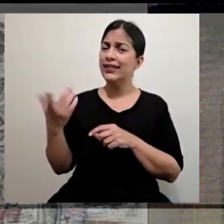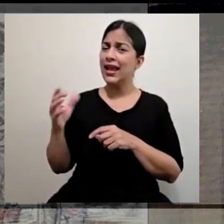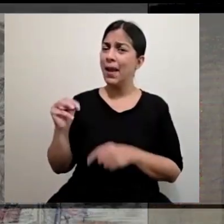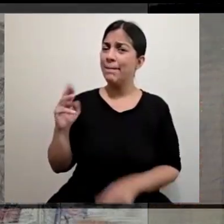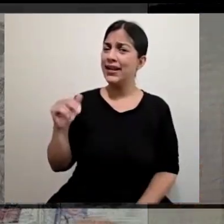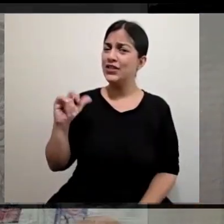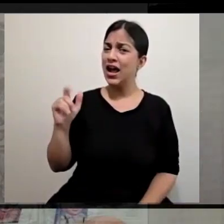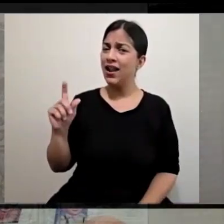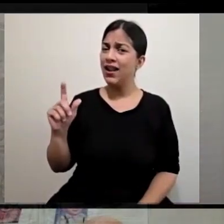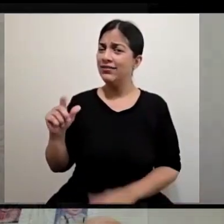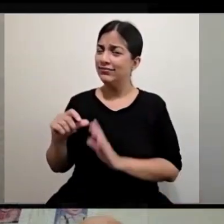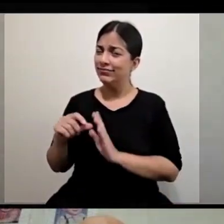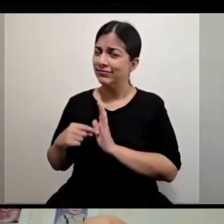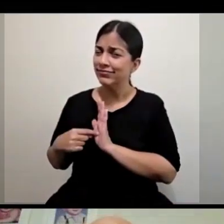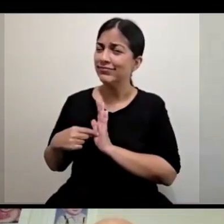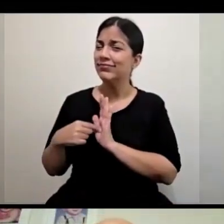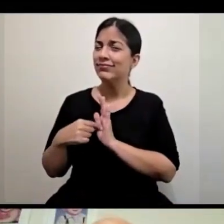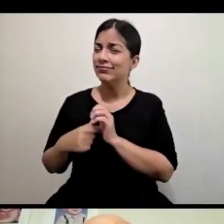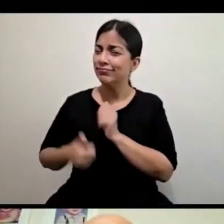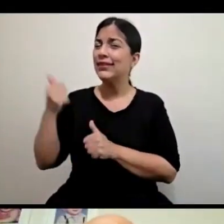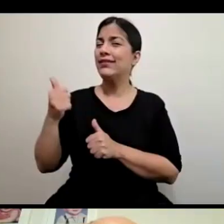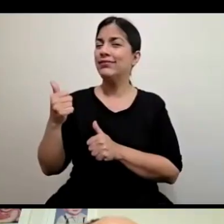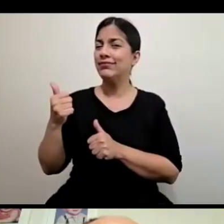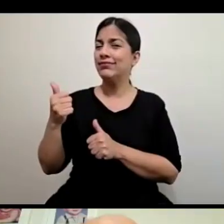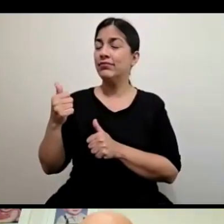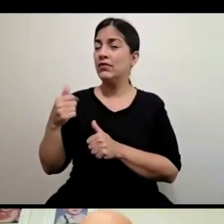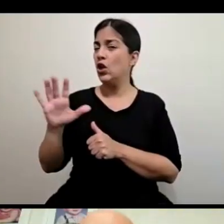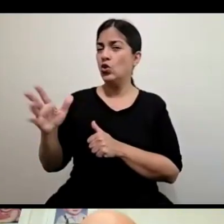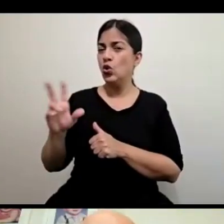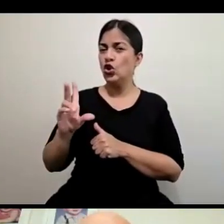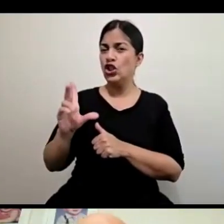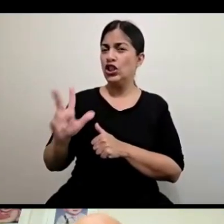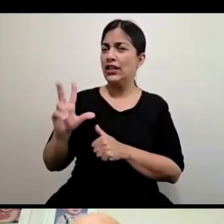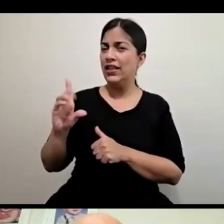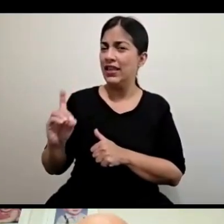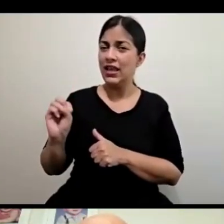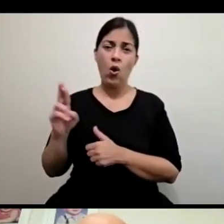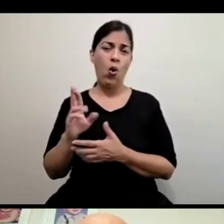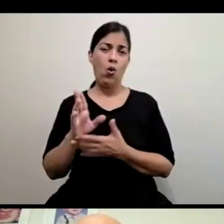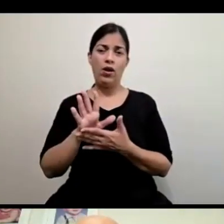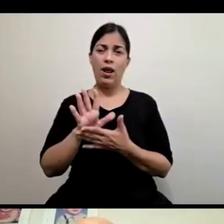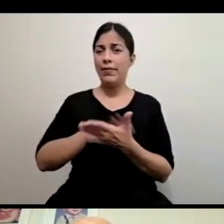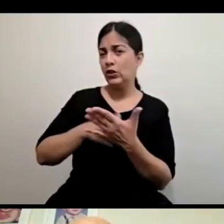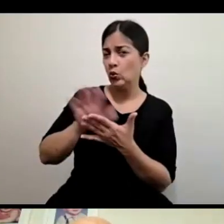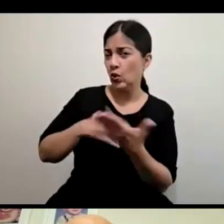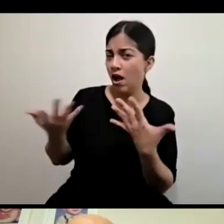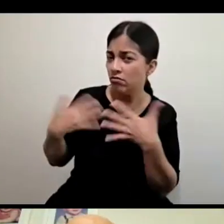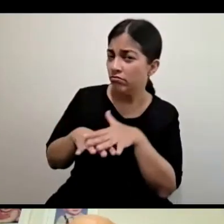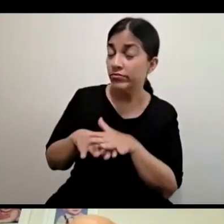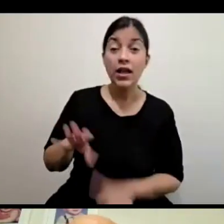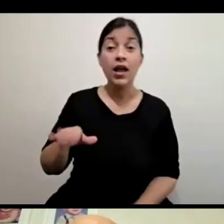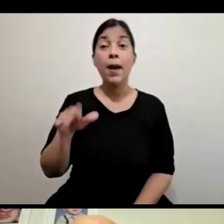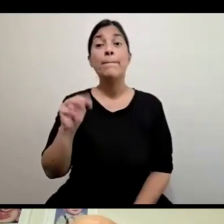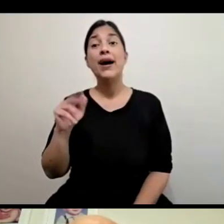¿La tridimensionalidad o la combinación de la pintura? ¿Cómo? Marichal